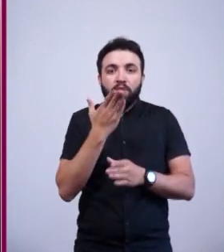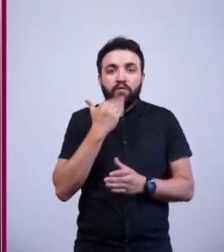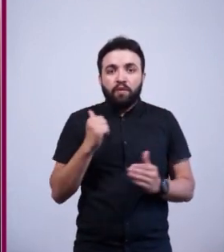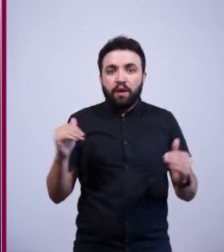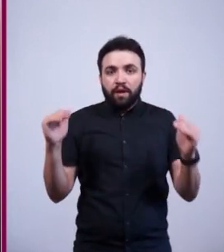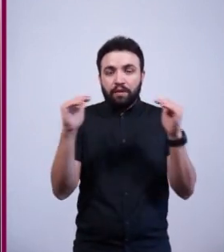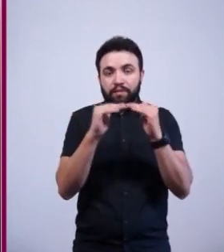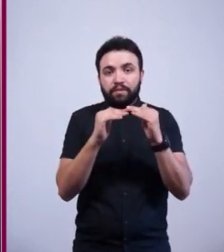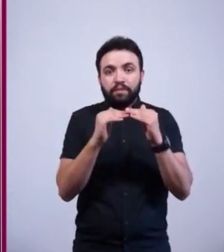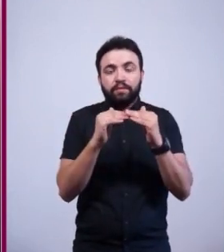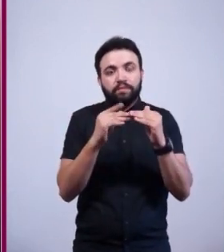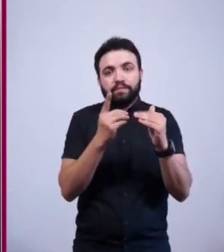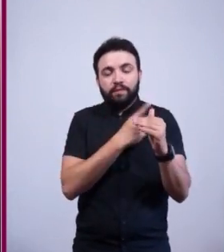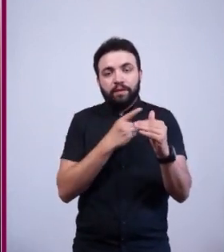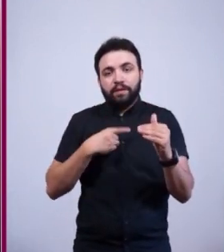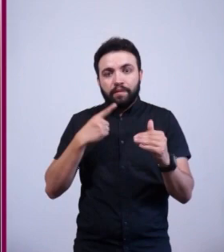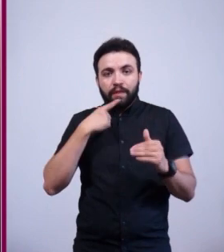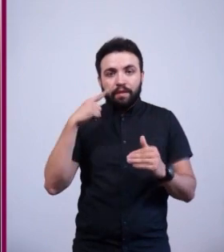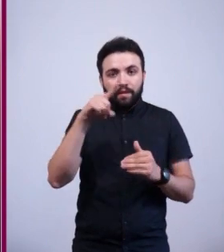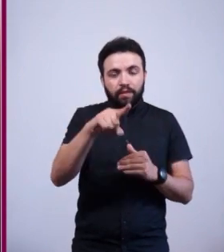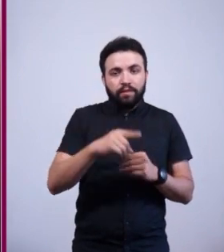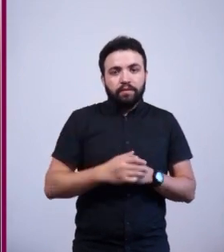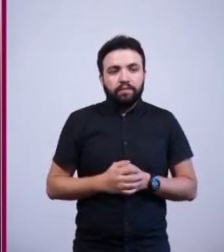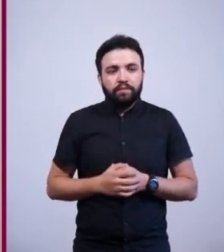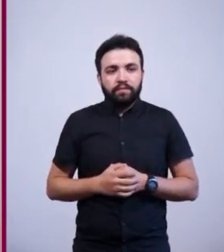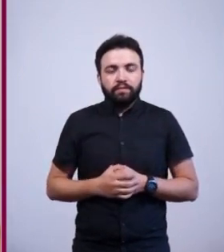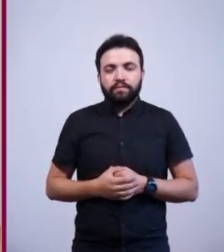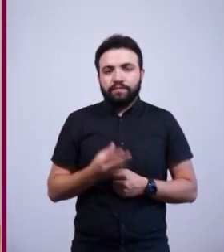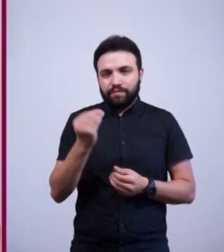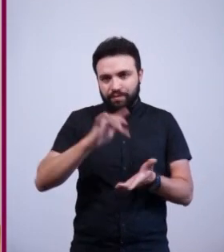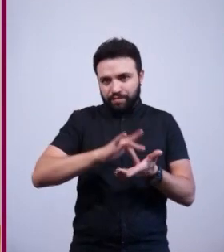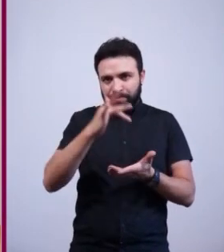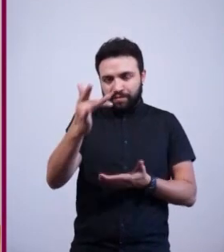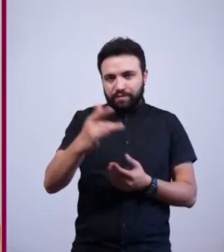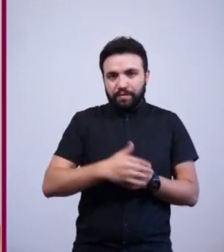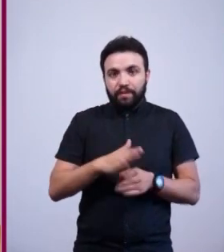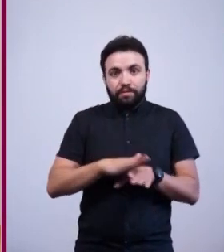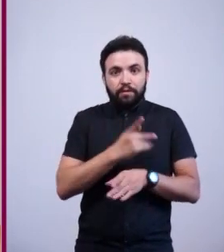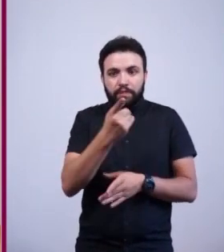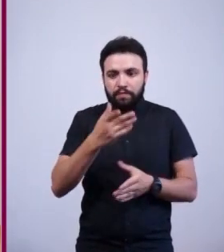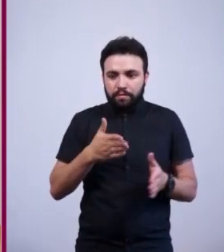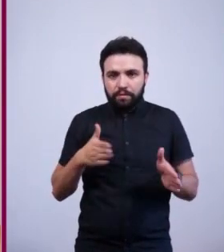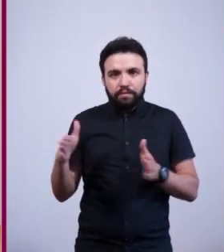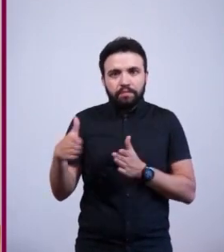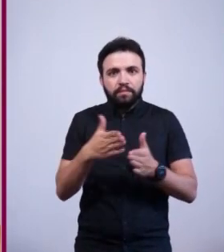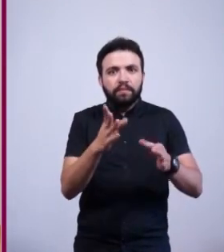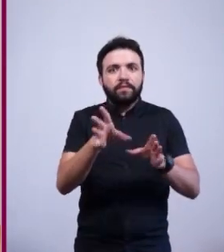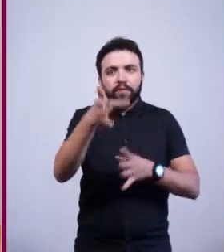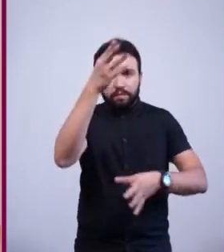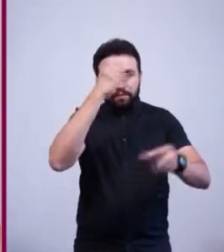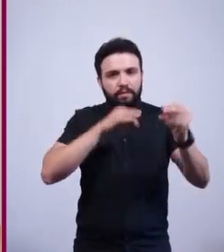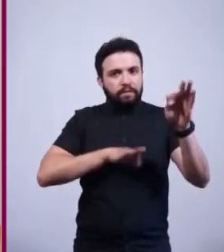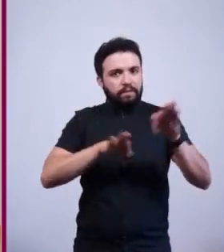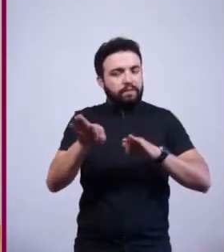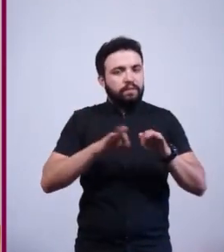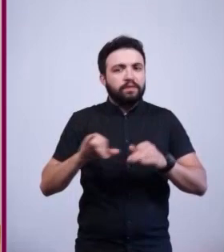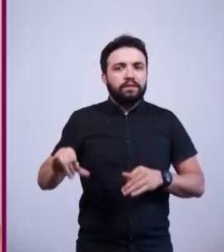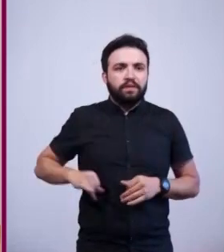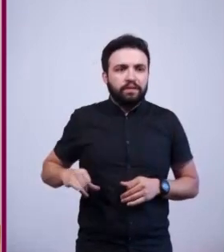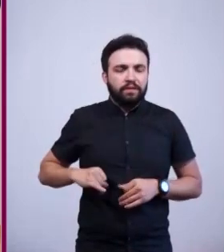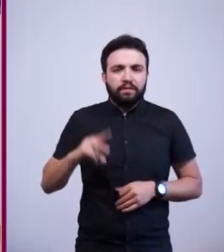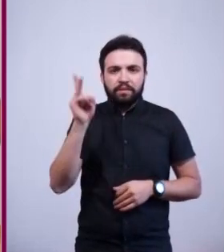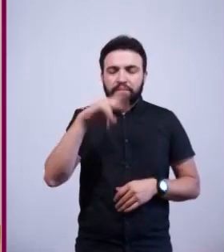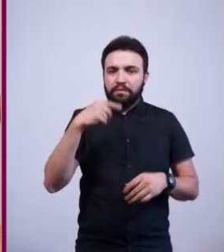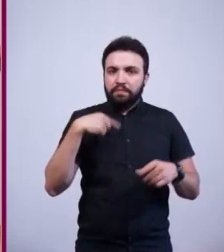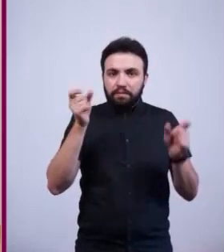desiguales es algo que debemos hacer, ¿no?, como artistas. Muchas gracias, Florencia, por guiarnos en tu práctica y trabajo tan interesantes.